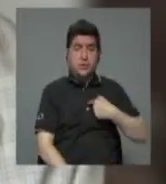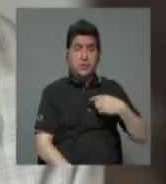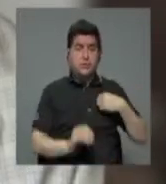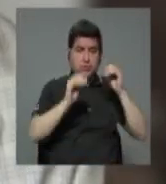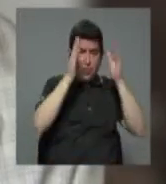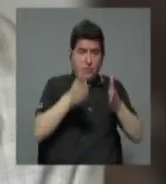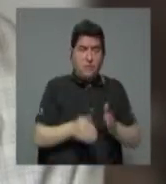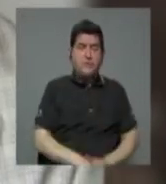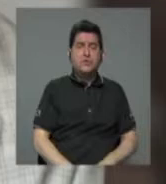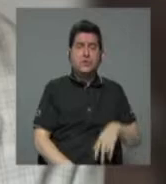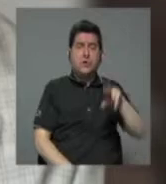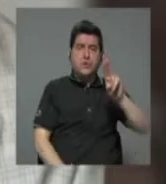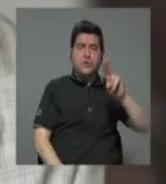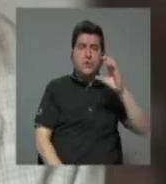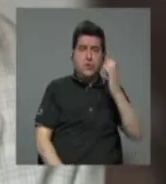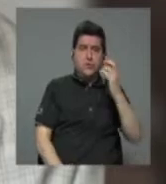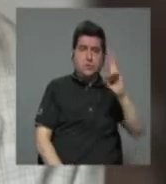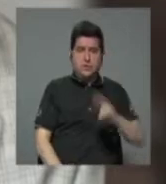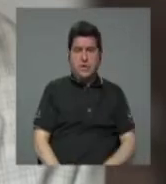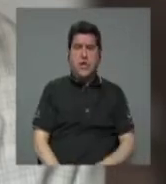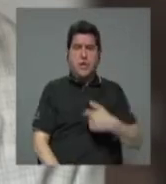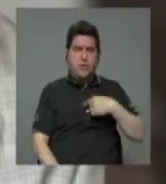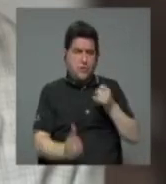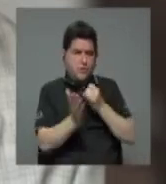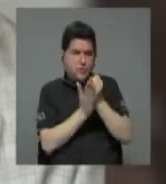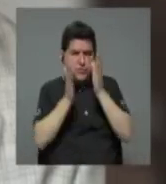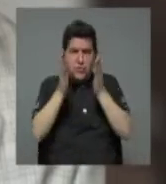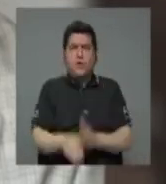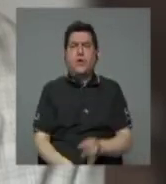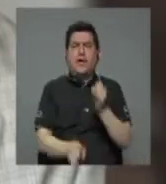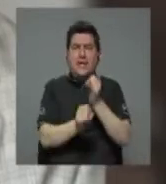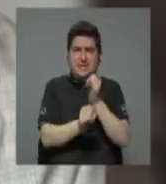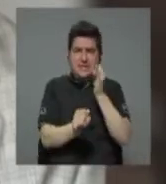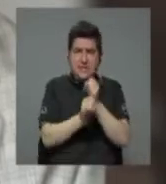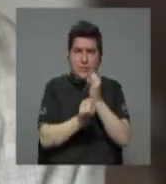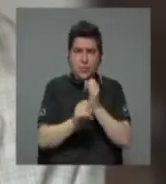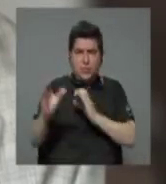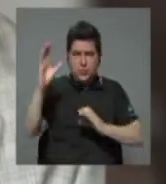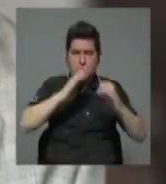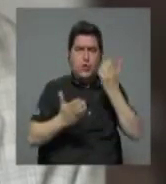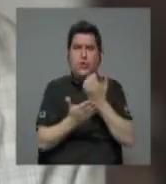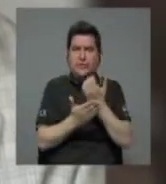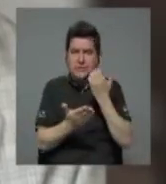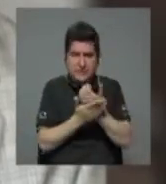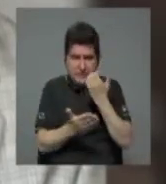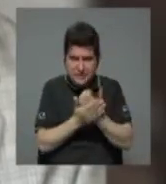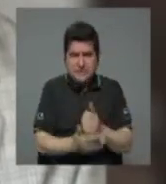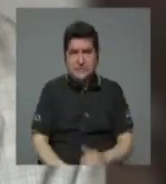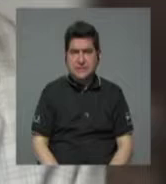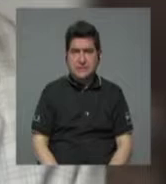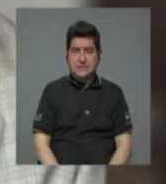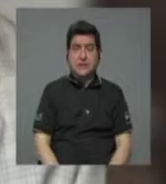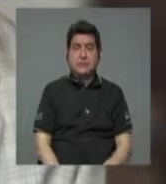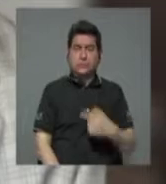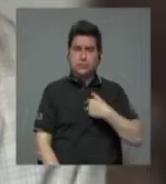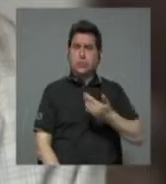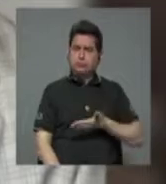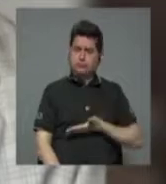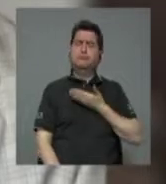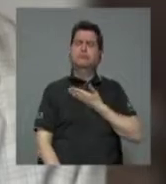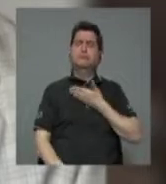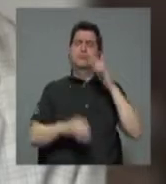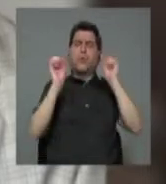de la Universidad de Costa Rica y a ser investigador del Instituto de Ciencias Económicas, lo cual con mucho orgullo nos